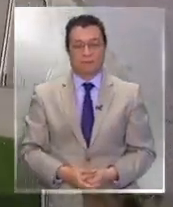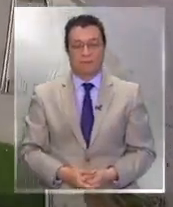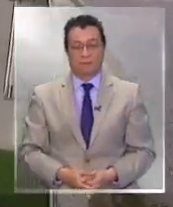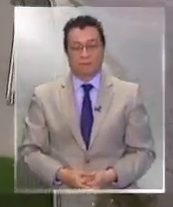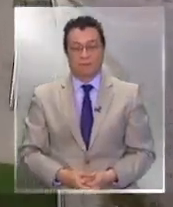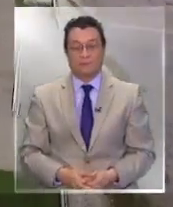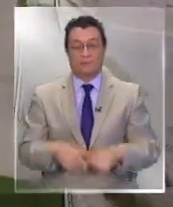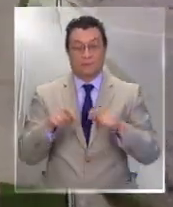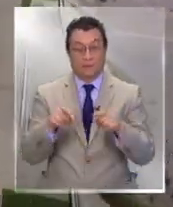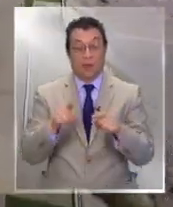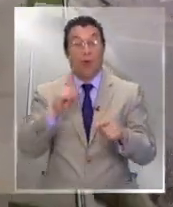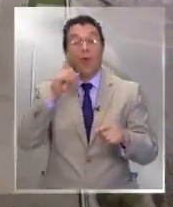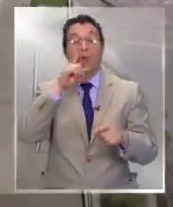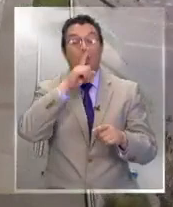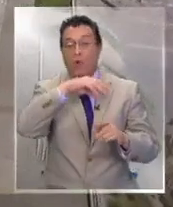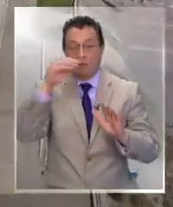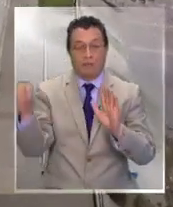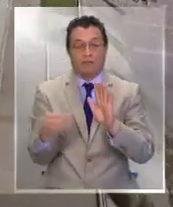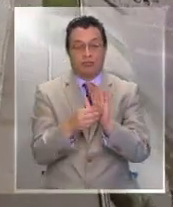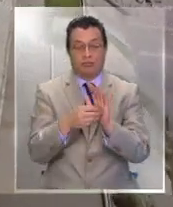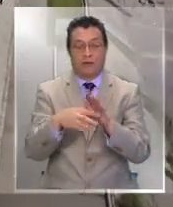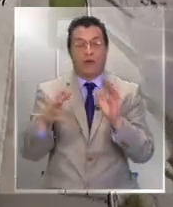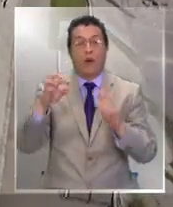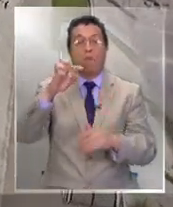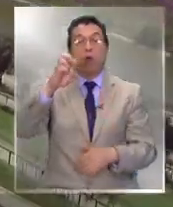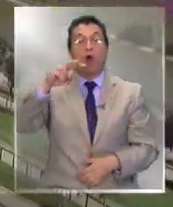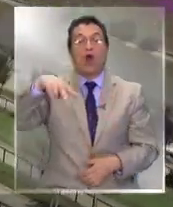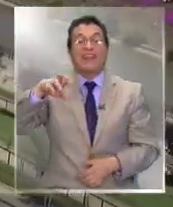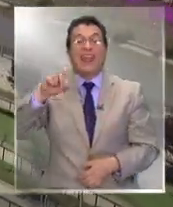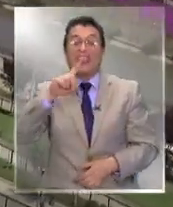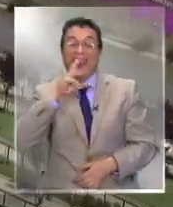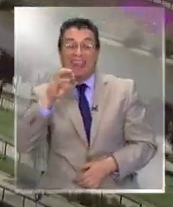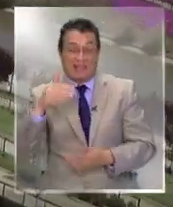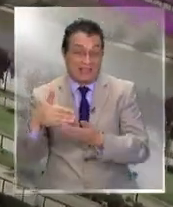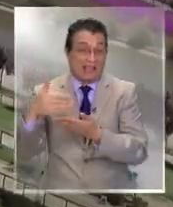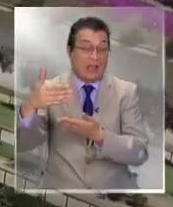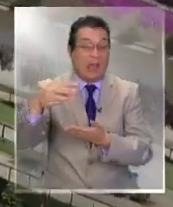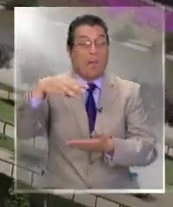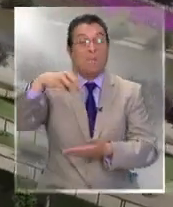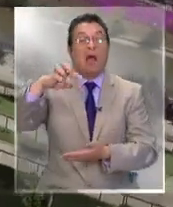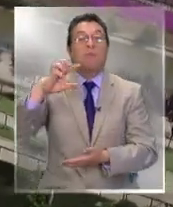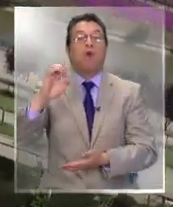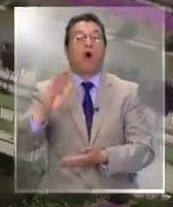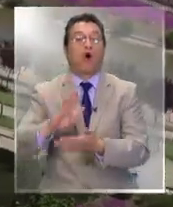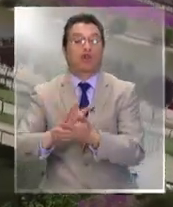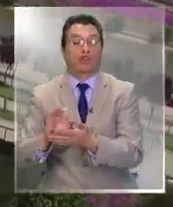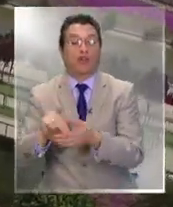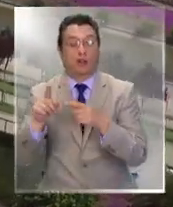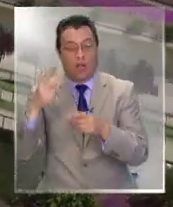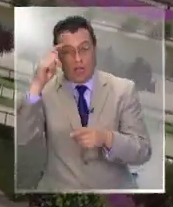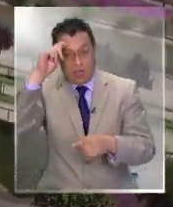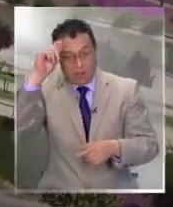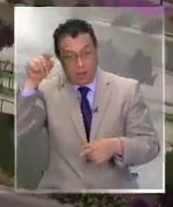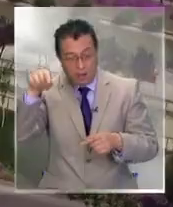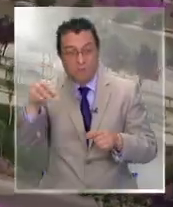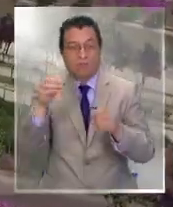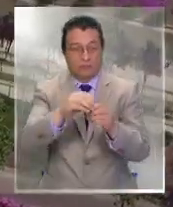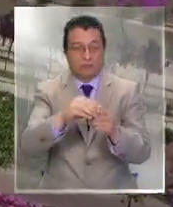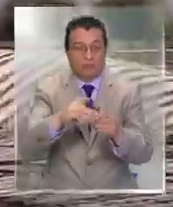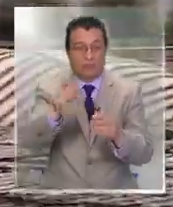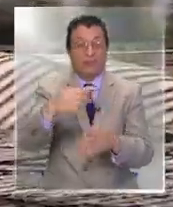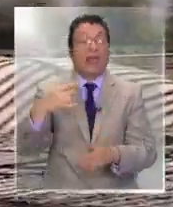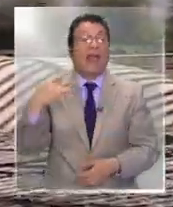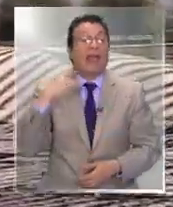Este es uno de los últimos hitos en torno a la parte más poniente del Mapocho y los vecinos esperan que la iniciativa se replique. Por eso en Quinta Normal,